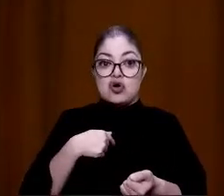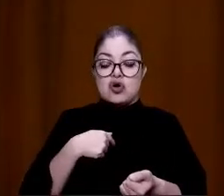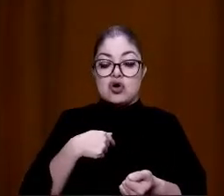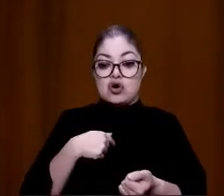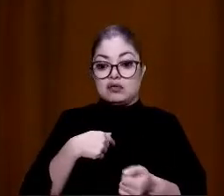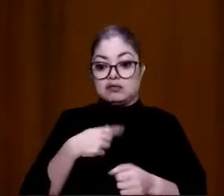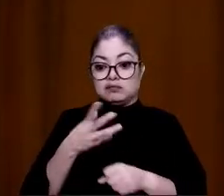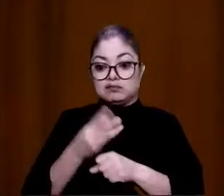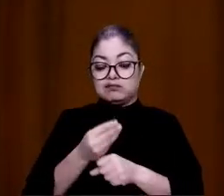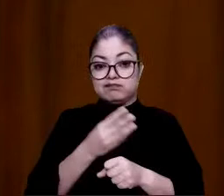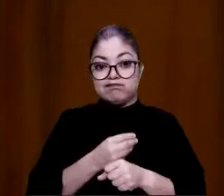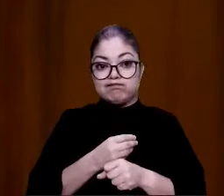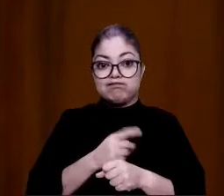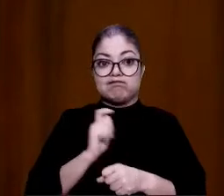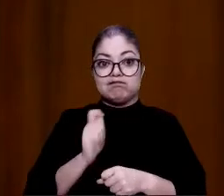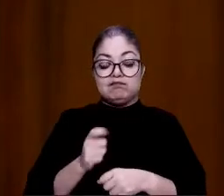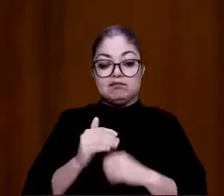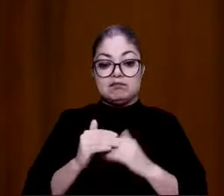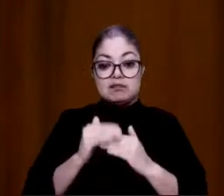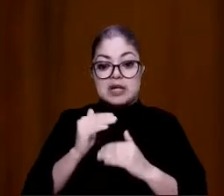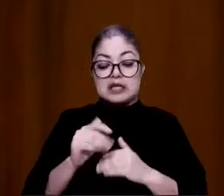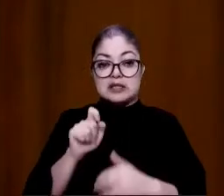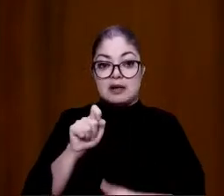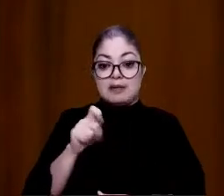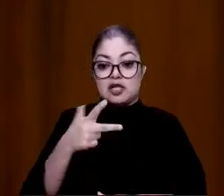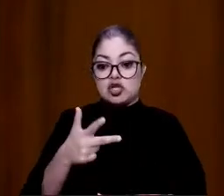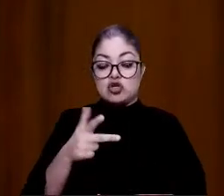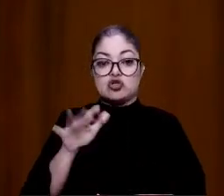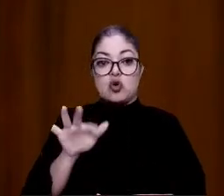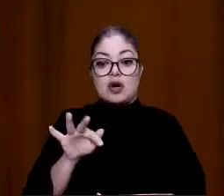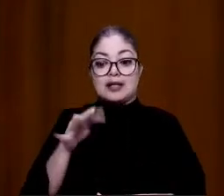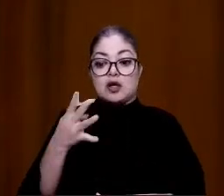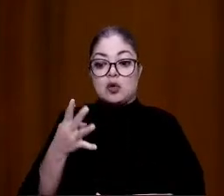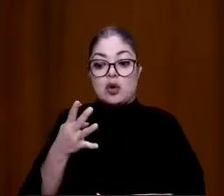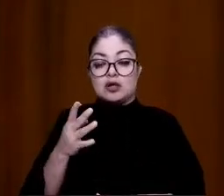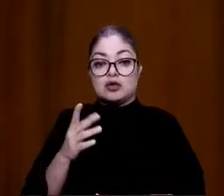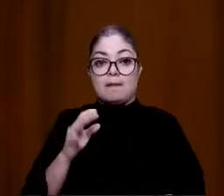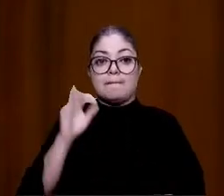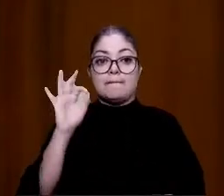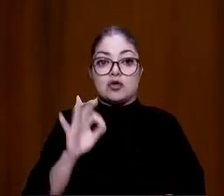ha fluctuado en aumentos entre el 28 y el 44%.